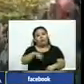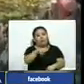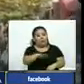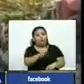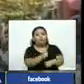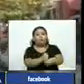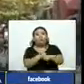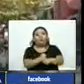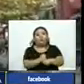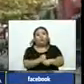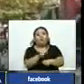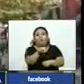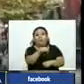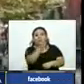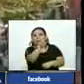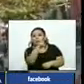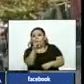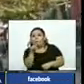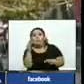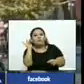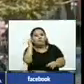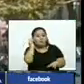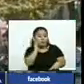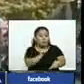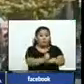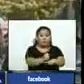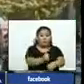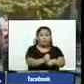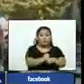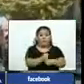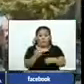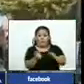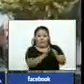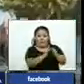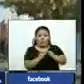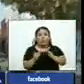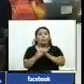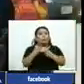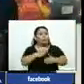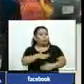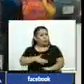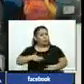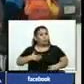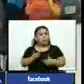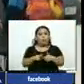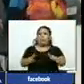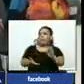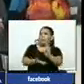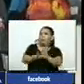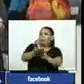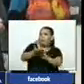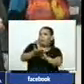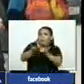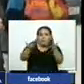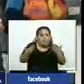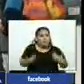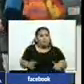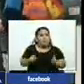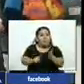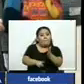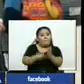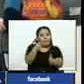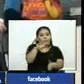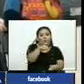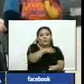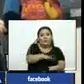seguras del país. Con la seguridad establecida, los lugareños ahora disfrutan de libertad y desarrollo. Por primera vez en Bamian,